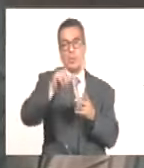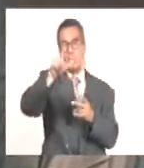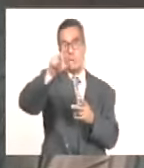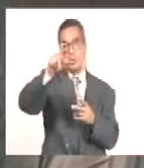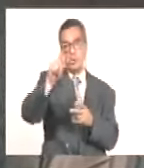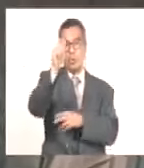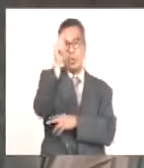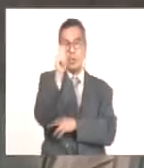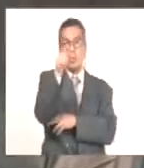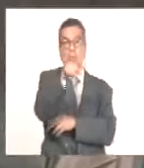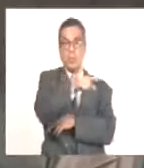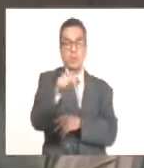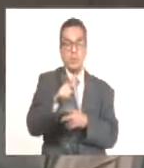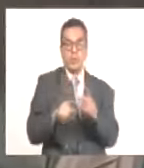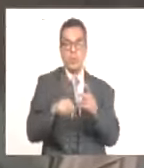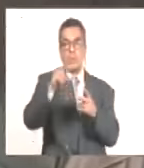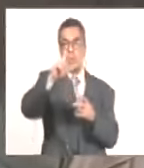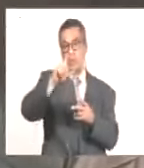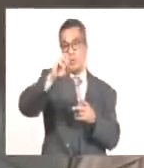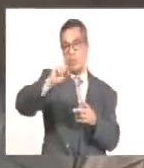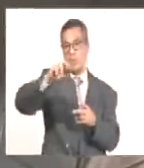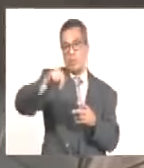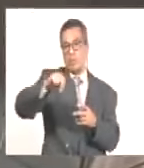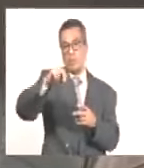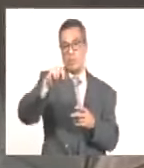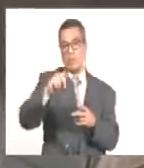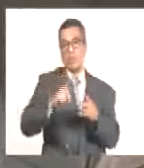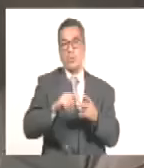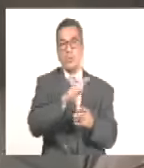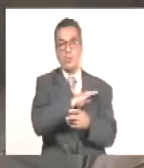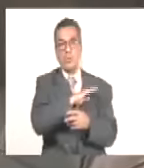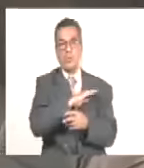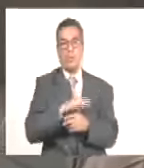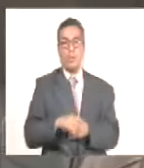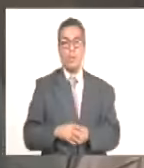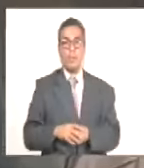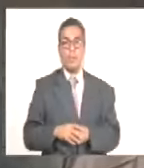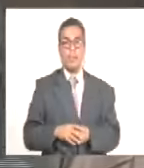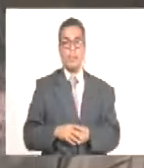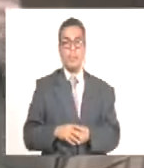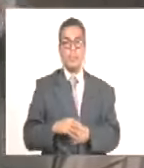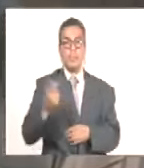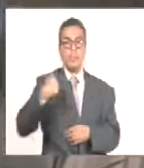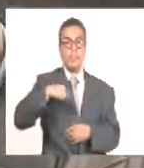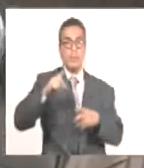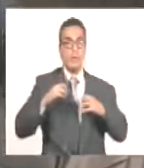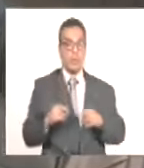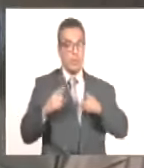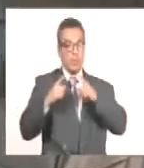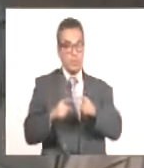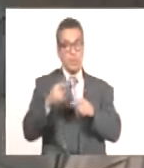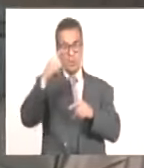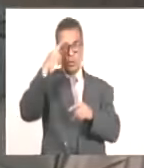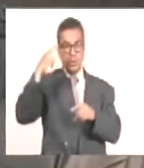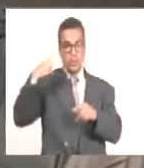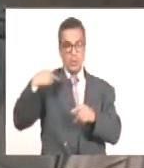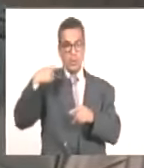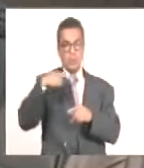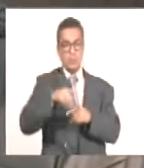Eduardo Martínez, Leonardo Mortezuma y yo, tuvimos la oportunidad y el honor de